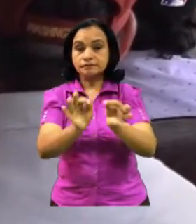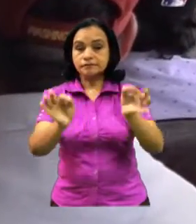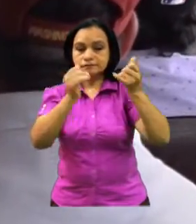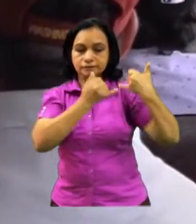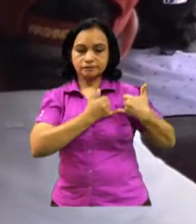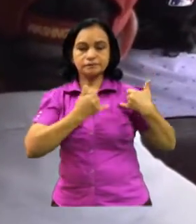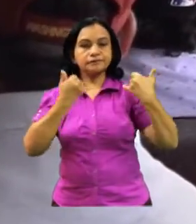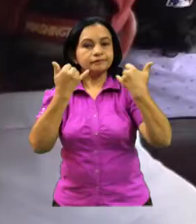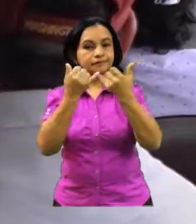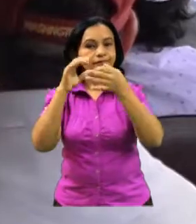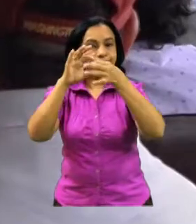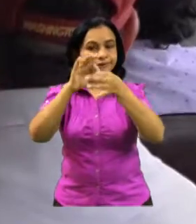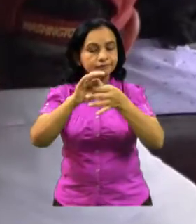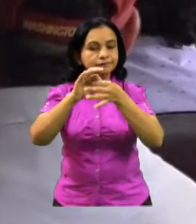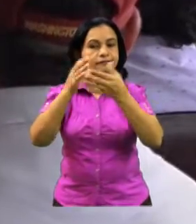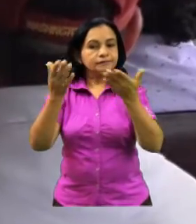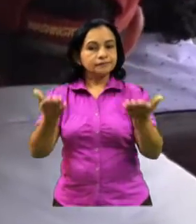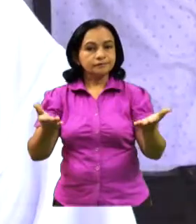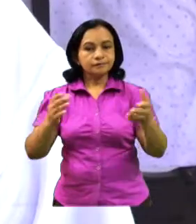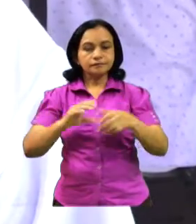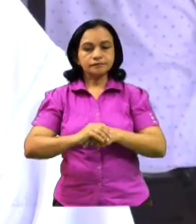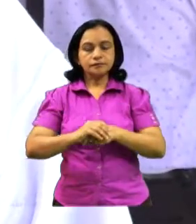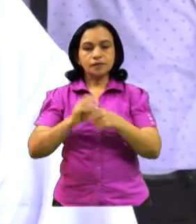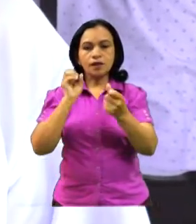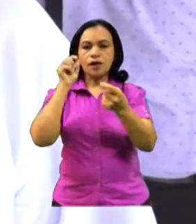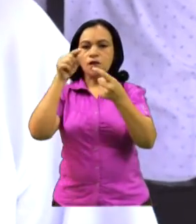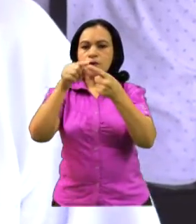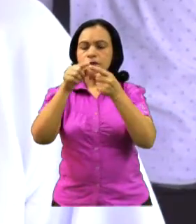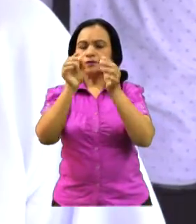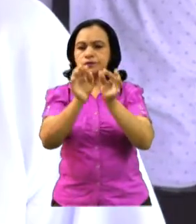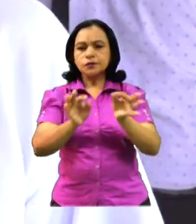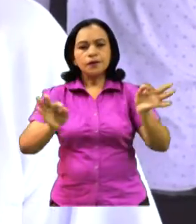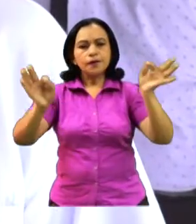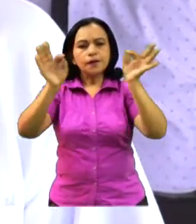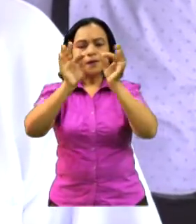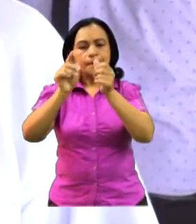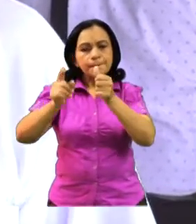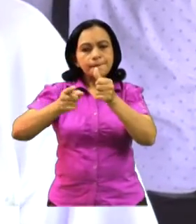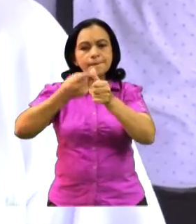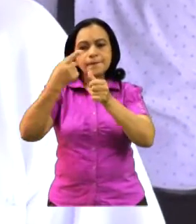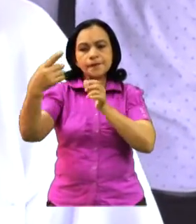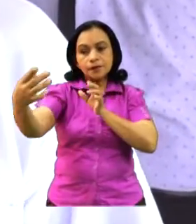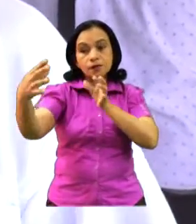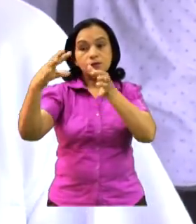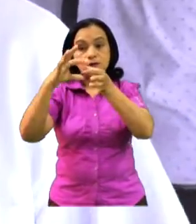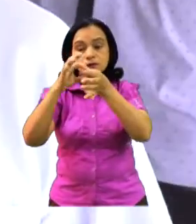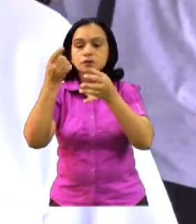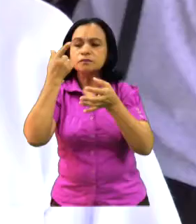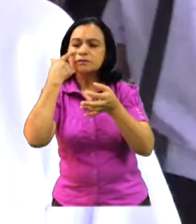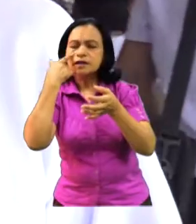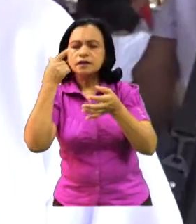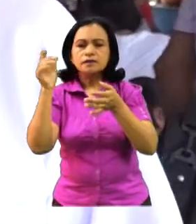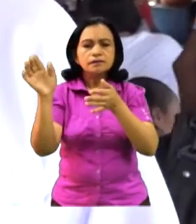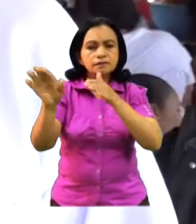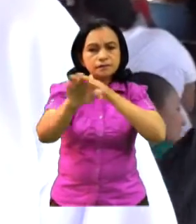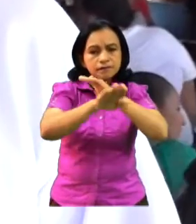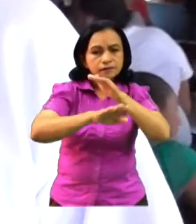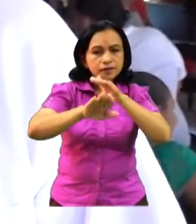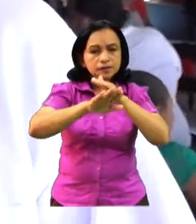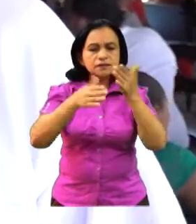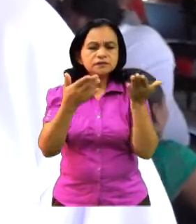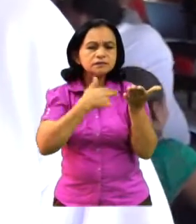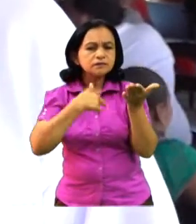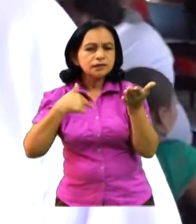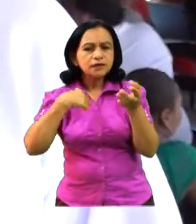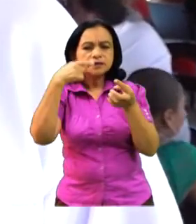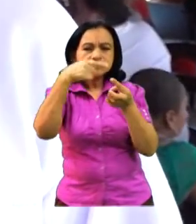demás instituciones al momento de la misma. El objetivo central es revisar con ellos las medidas básicas que hay que tomar ahora en